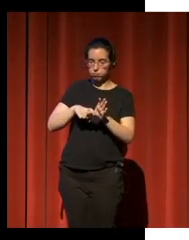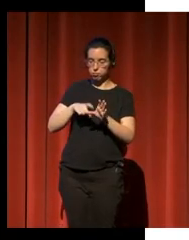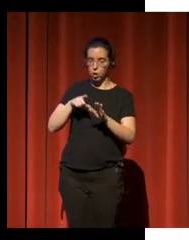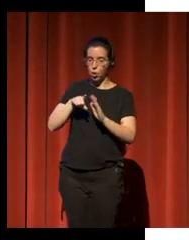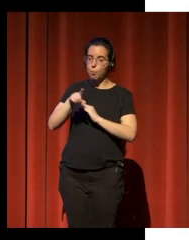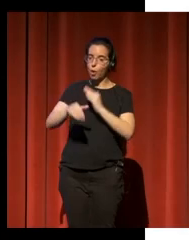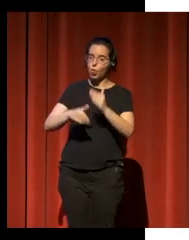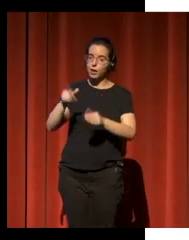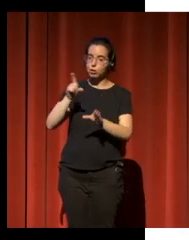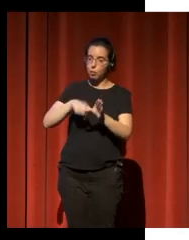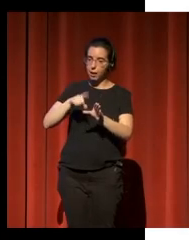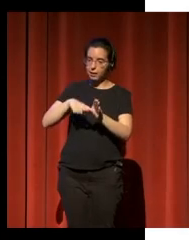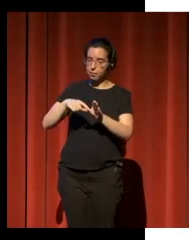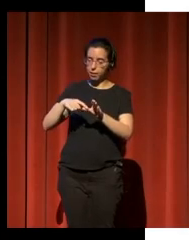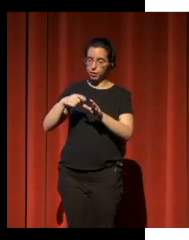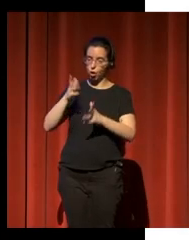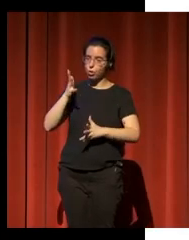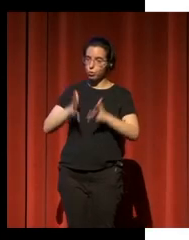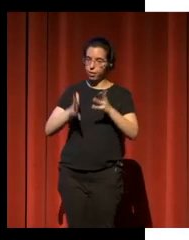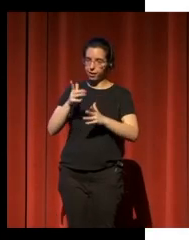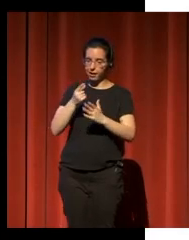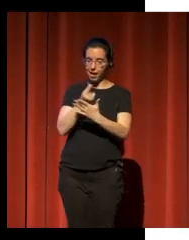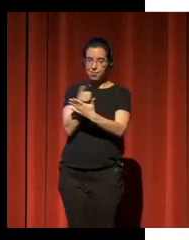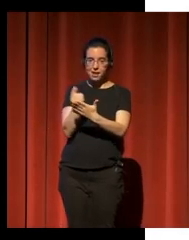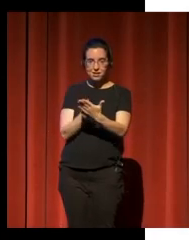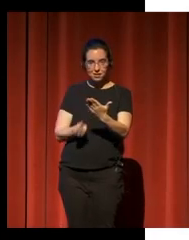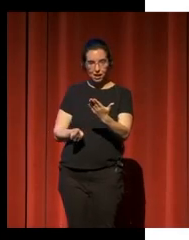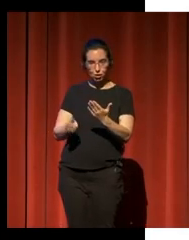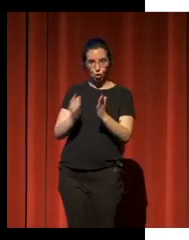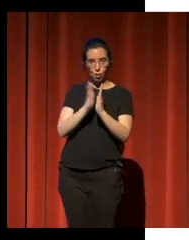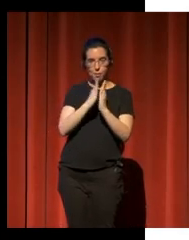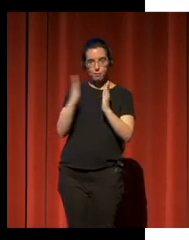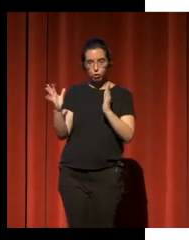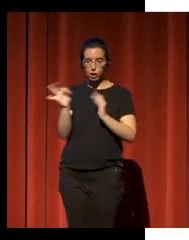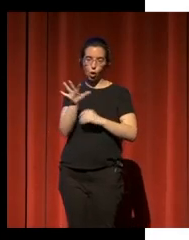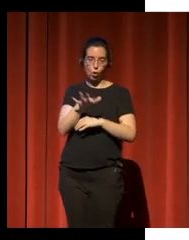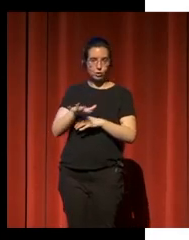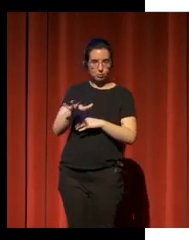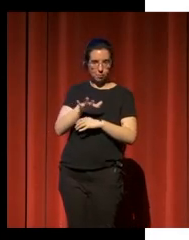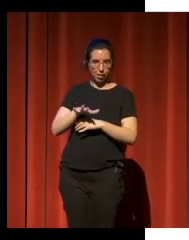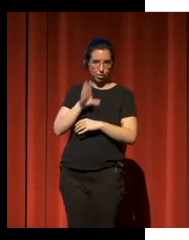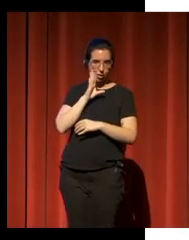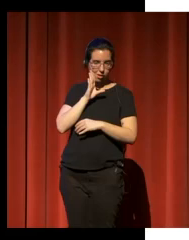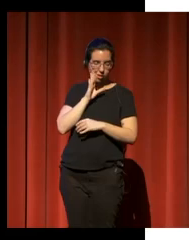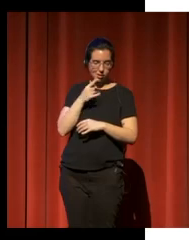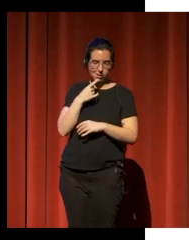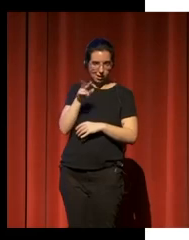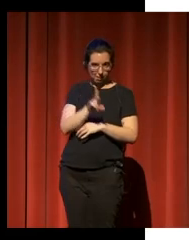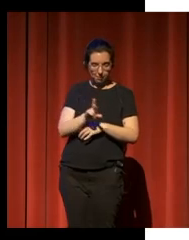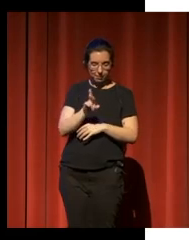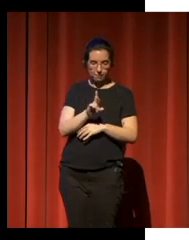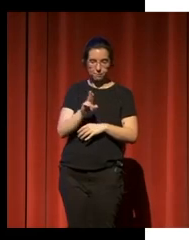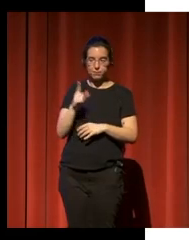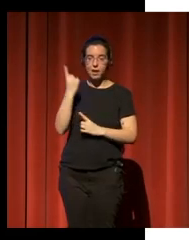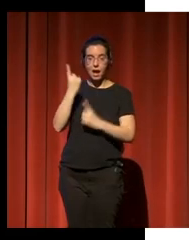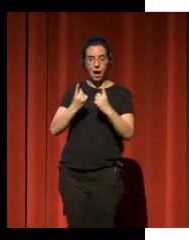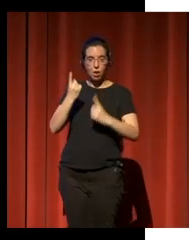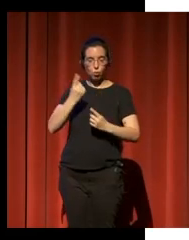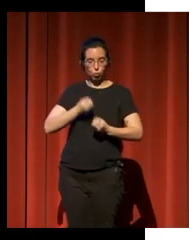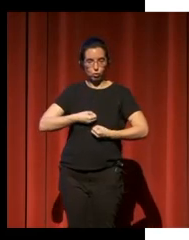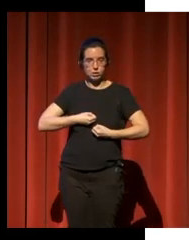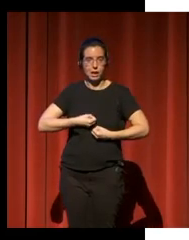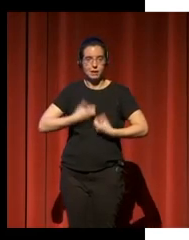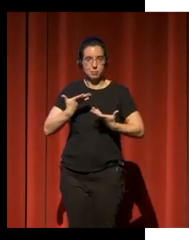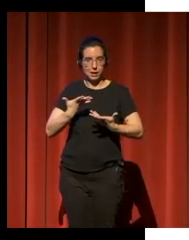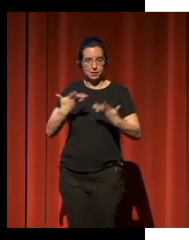participación ciudadana para el diseño de una biblioteca que o o de algún espacio bibliotecario eh repito que se expresan en este en